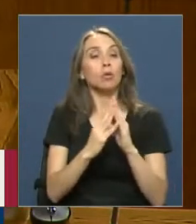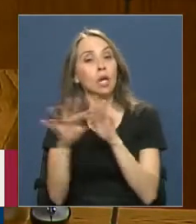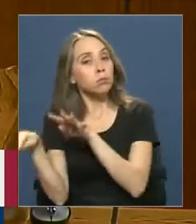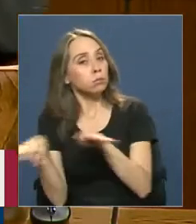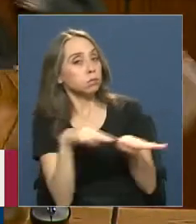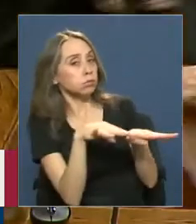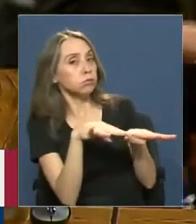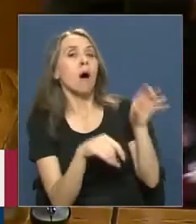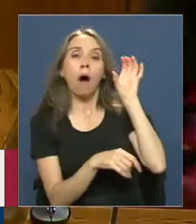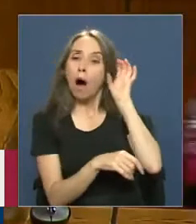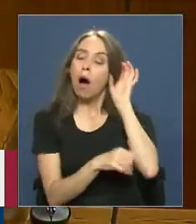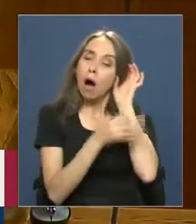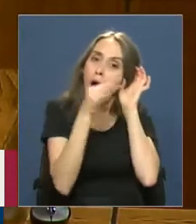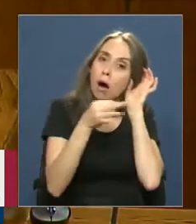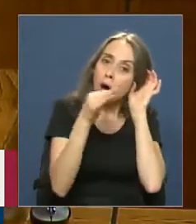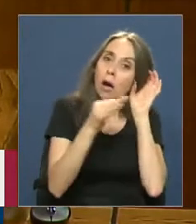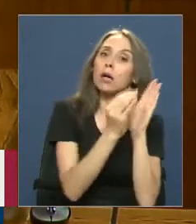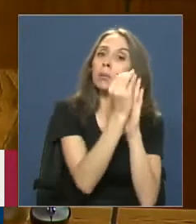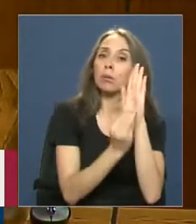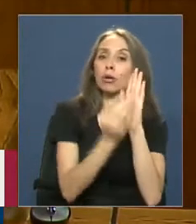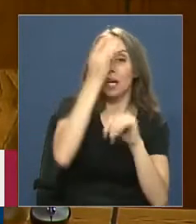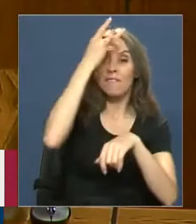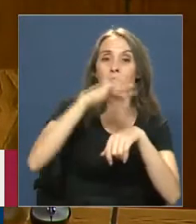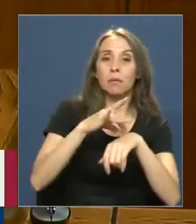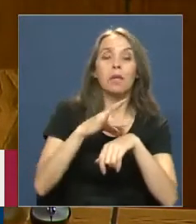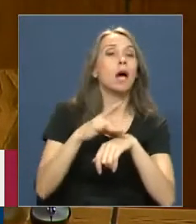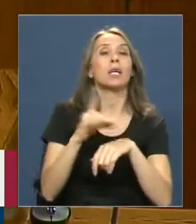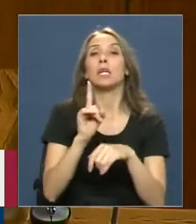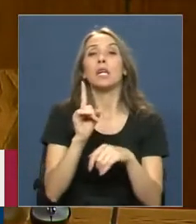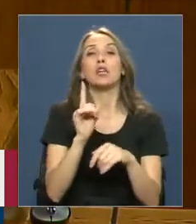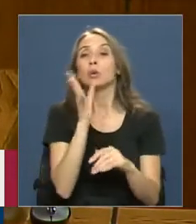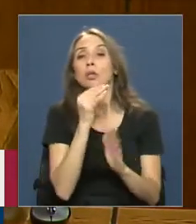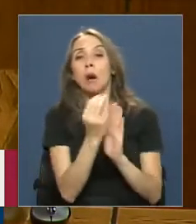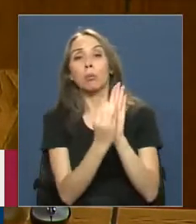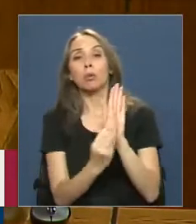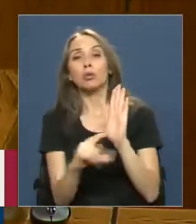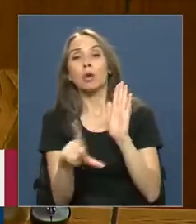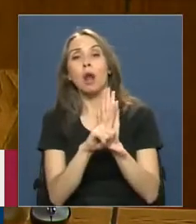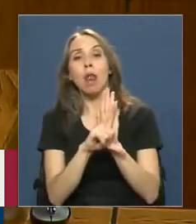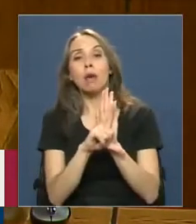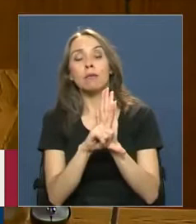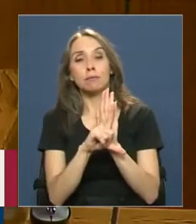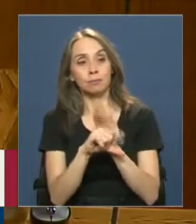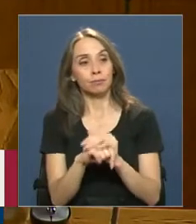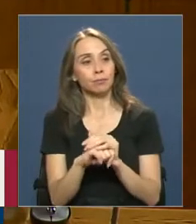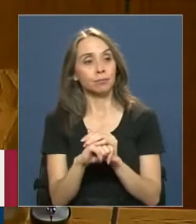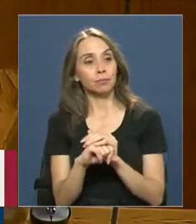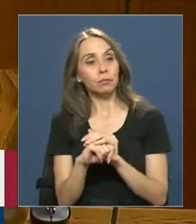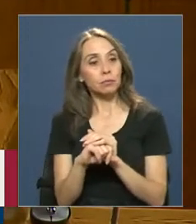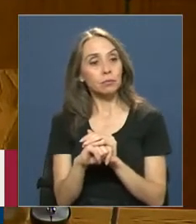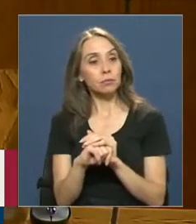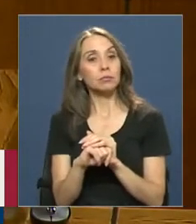un precedente de patologías que no están reconocidas a nivel legislativo. De esta forma,